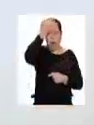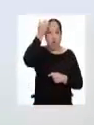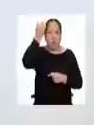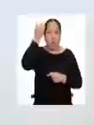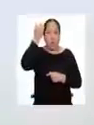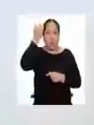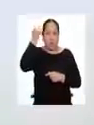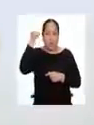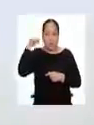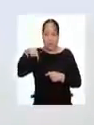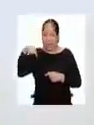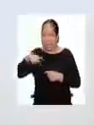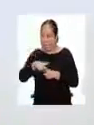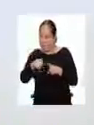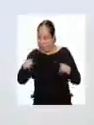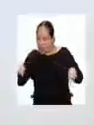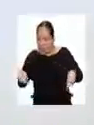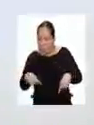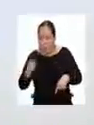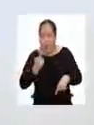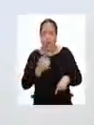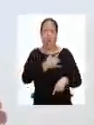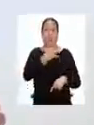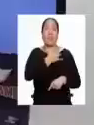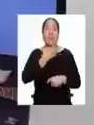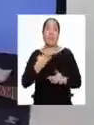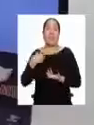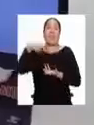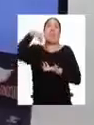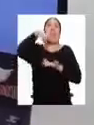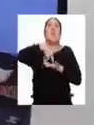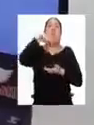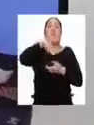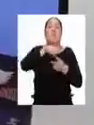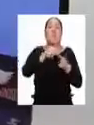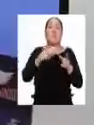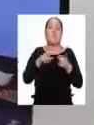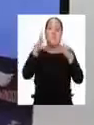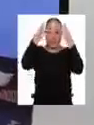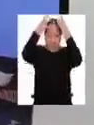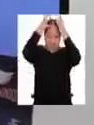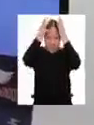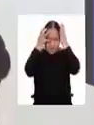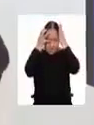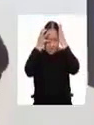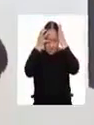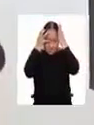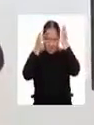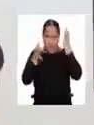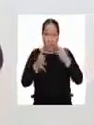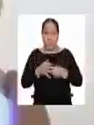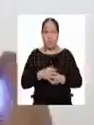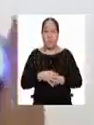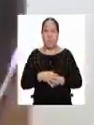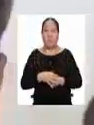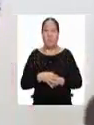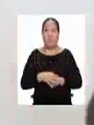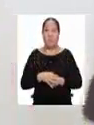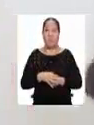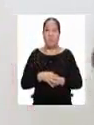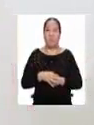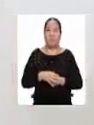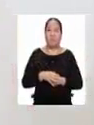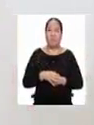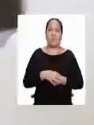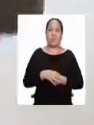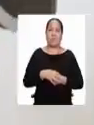estás realmente en ese estudio. Ajá. Y vas a estar finalmente en ese lugar. Este es el casco de realidad virtual, ¿no es cierto? Ya, ahí está.